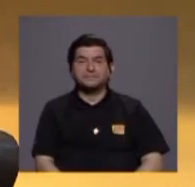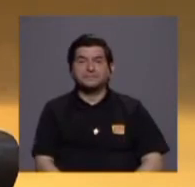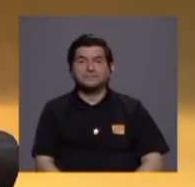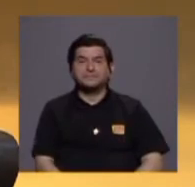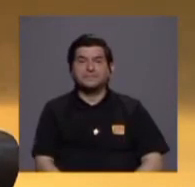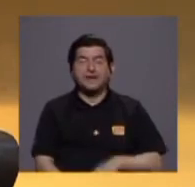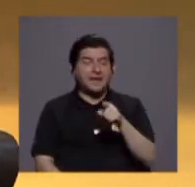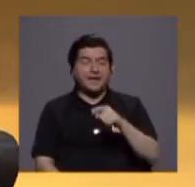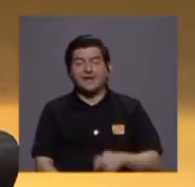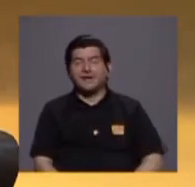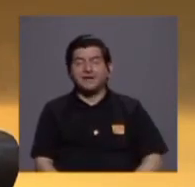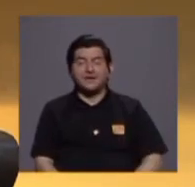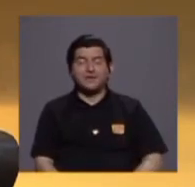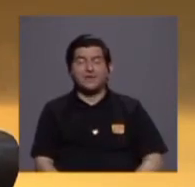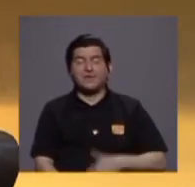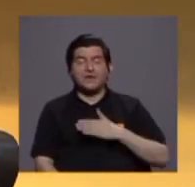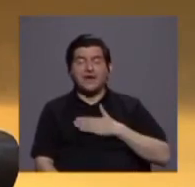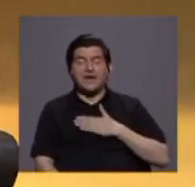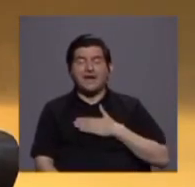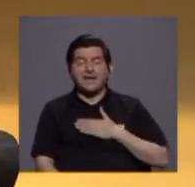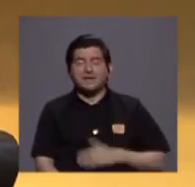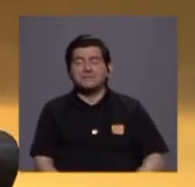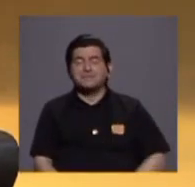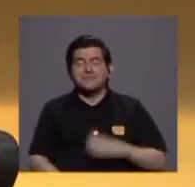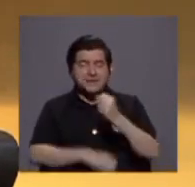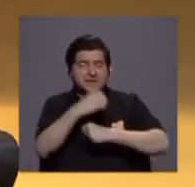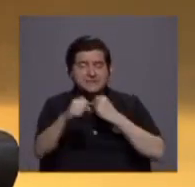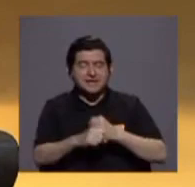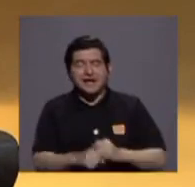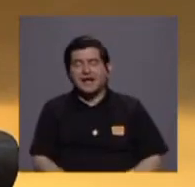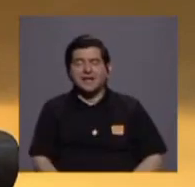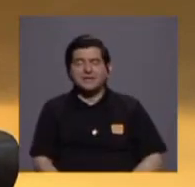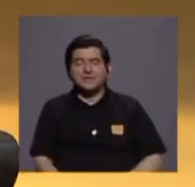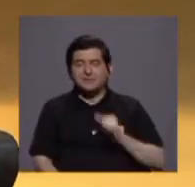la primavera en mi otoño, o tal vez en mi invierno.